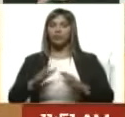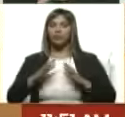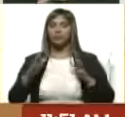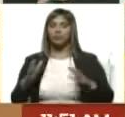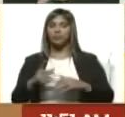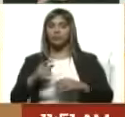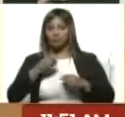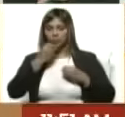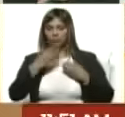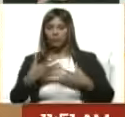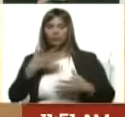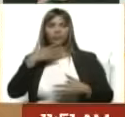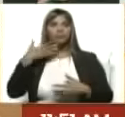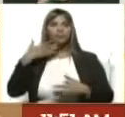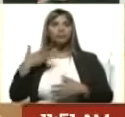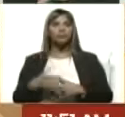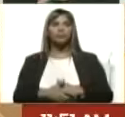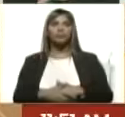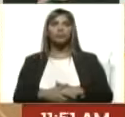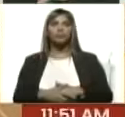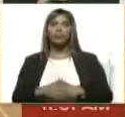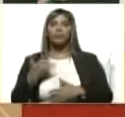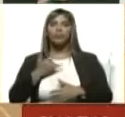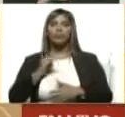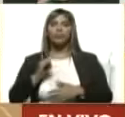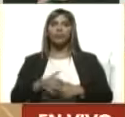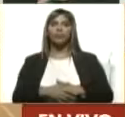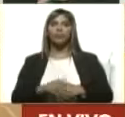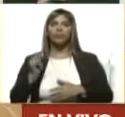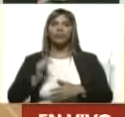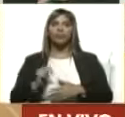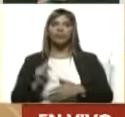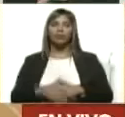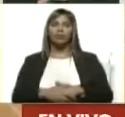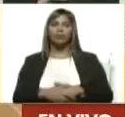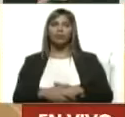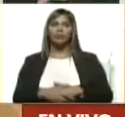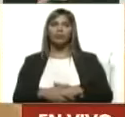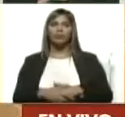enormemente satisfechos de tener esta